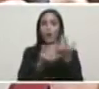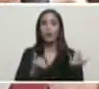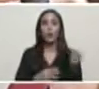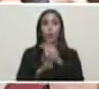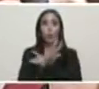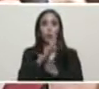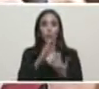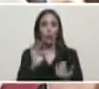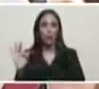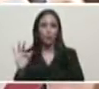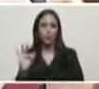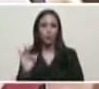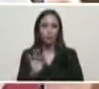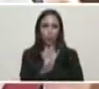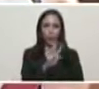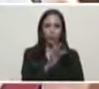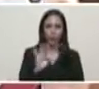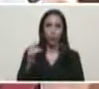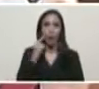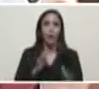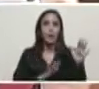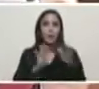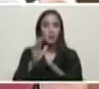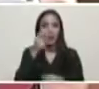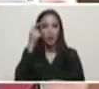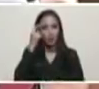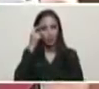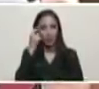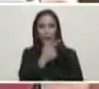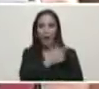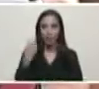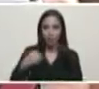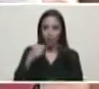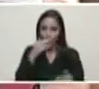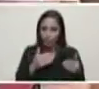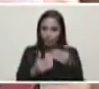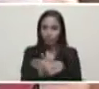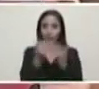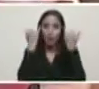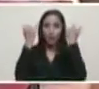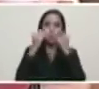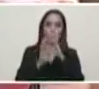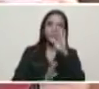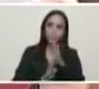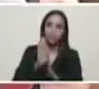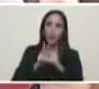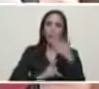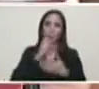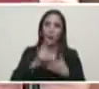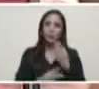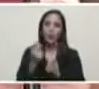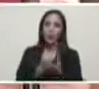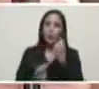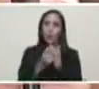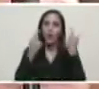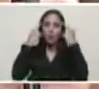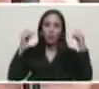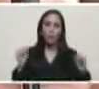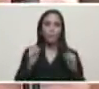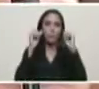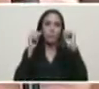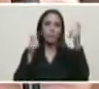4f a los 15 días del mes de novi 201 en el marco del plan de recuperación crecimiento y prosperidad económica viva